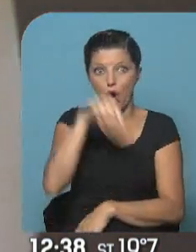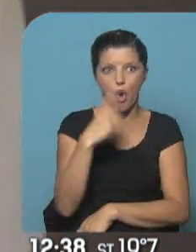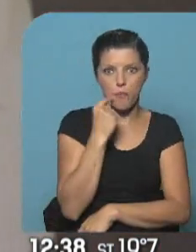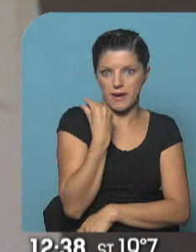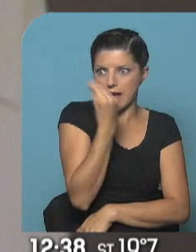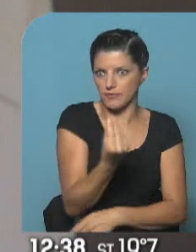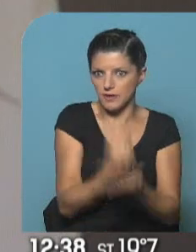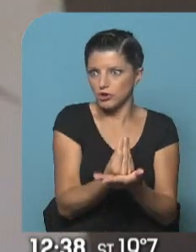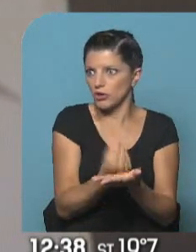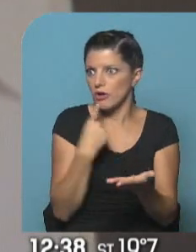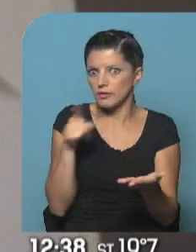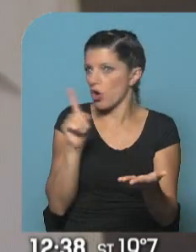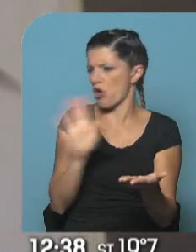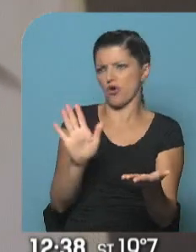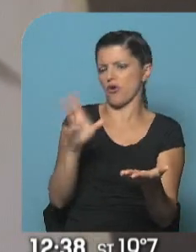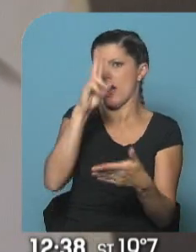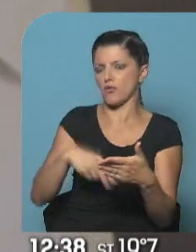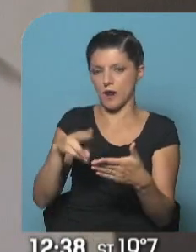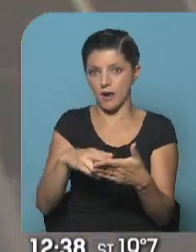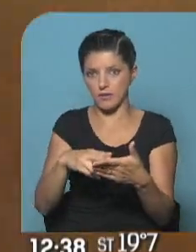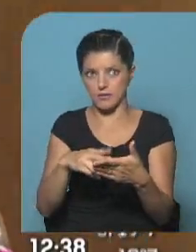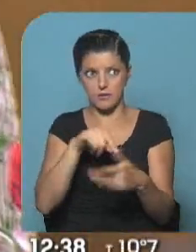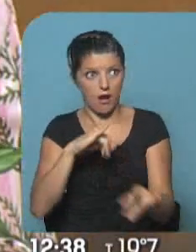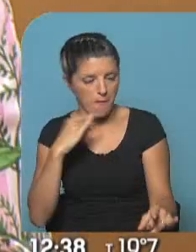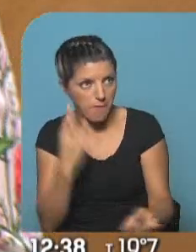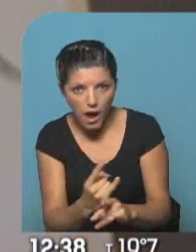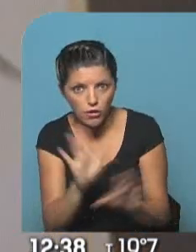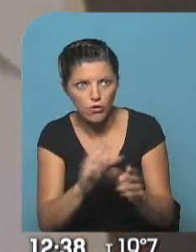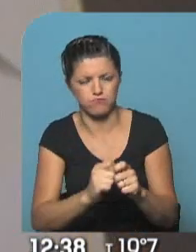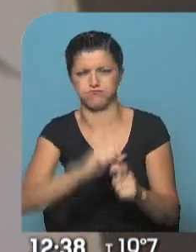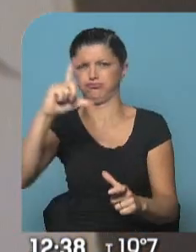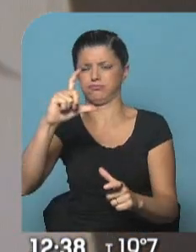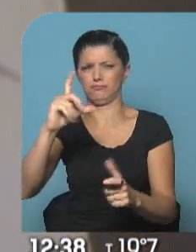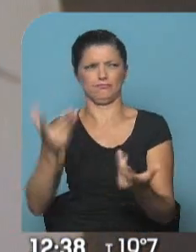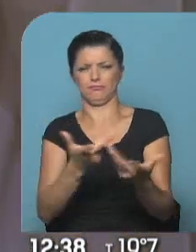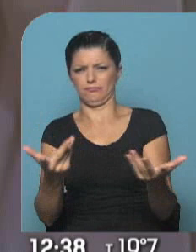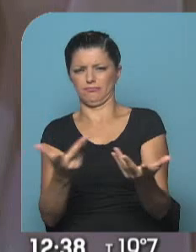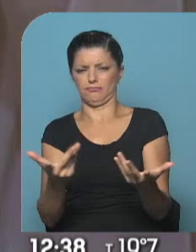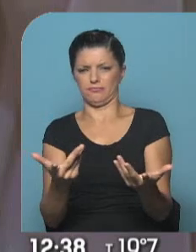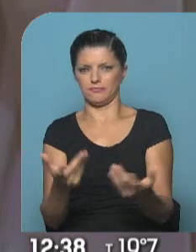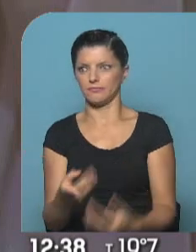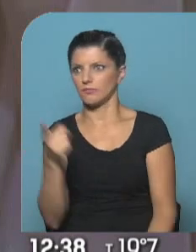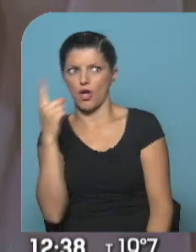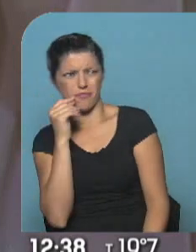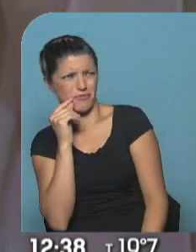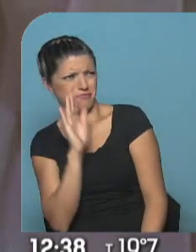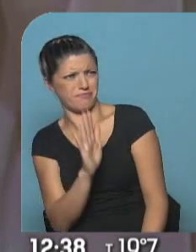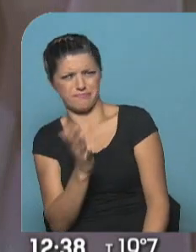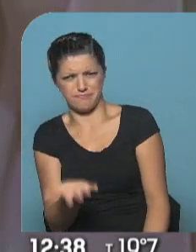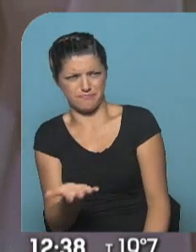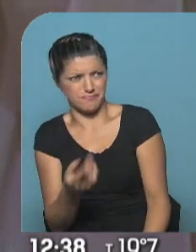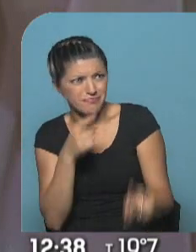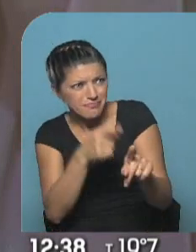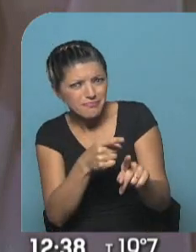quiere aumentar la gratuidad de la educación. Claro. Entonces, ¿qué le dijo Guillier? Bueno, le dijo: